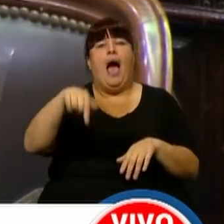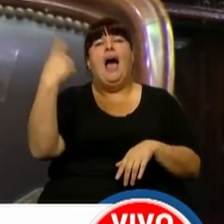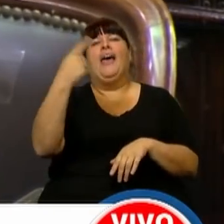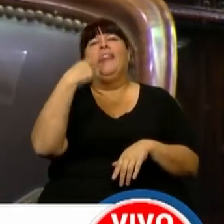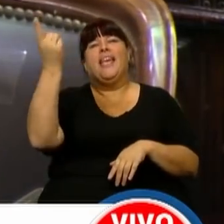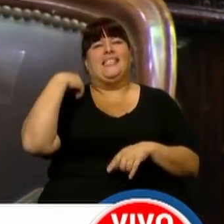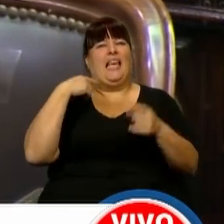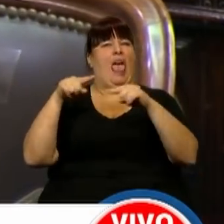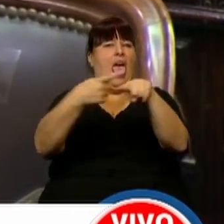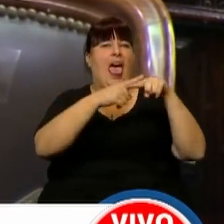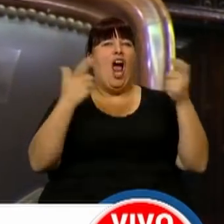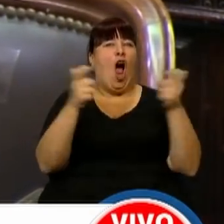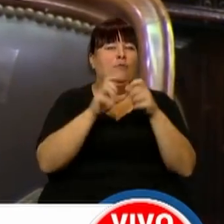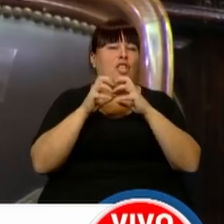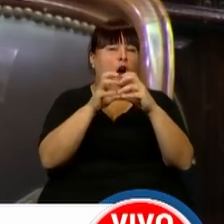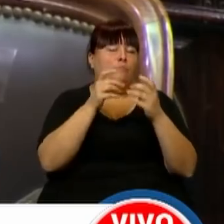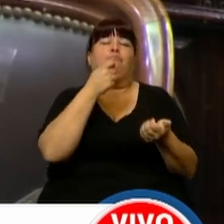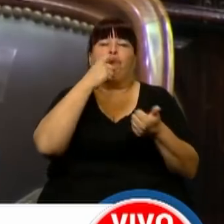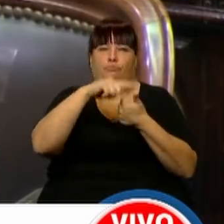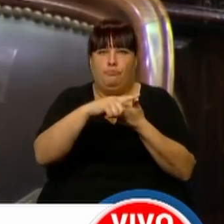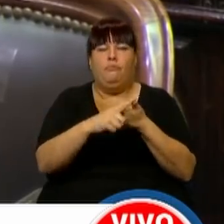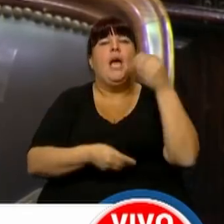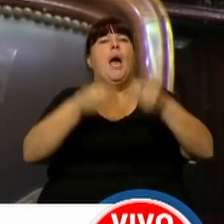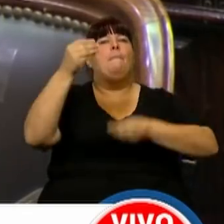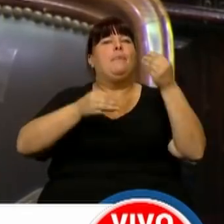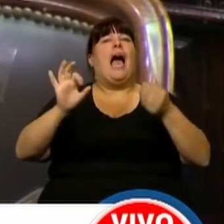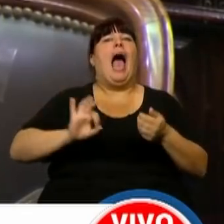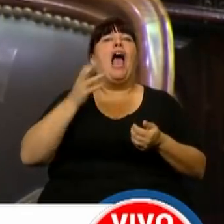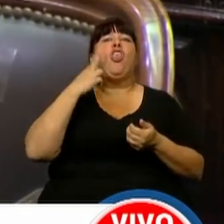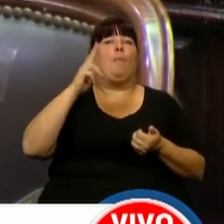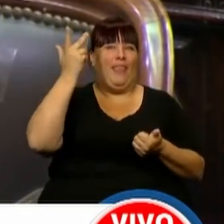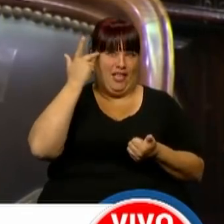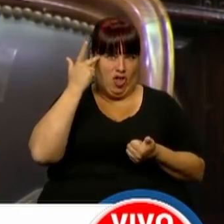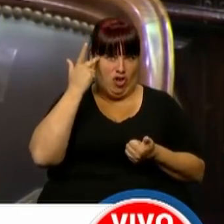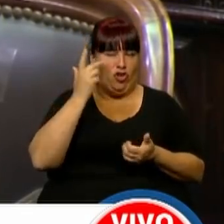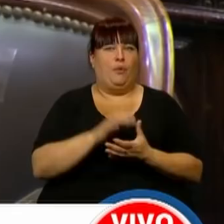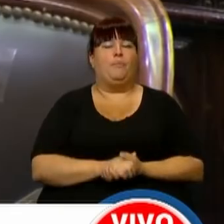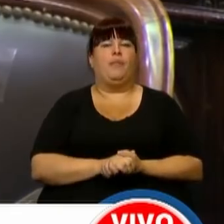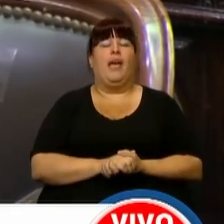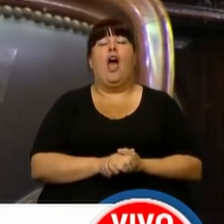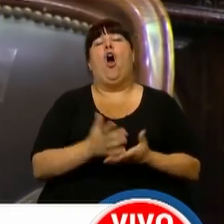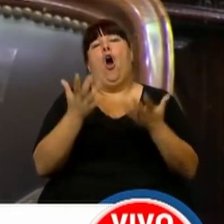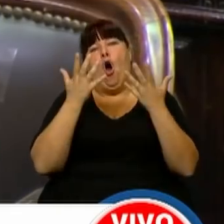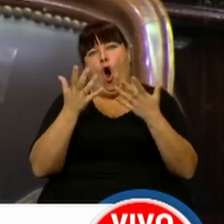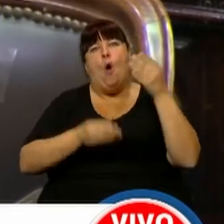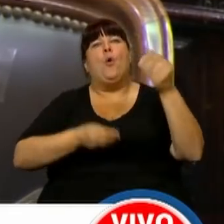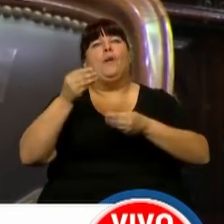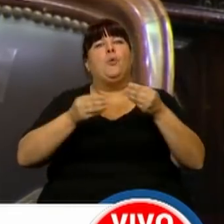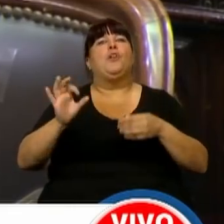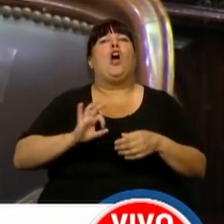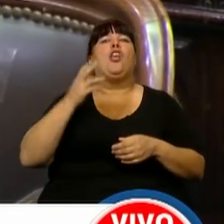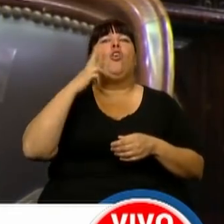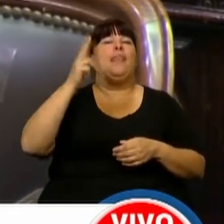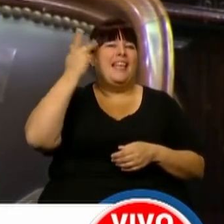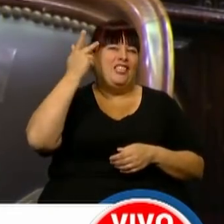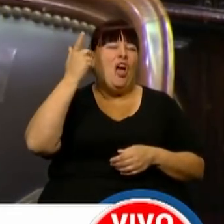mencionó durante las discusiones de comisión, por ejemplo, el presupuesto del año 2018. Es obvio que el presupuesto del año